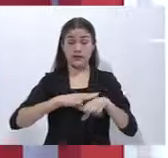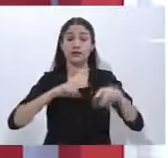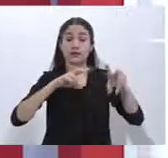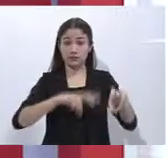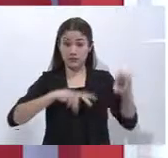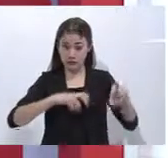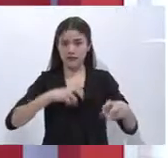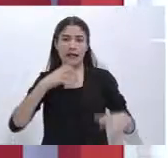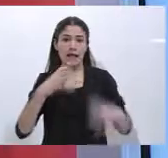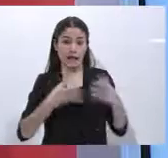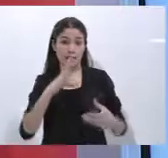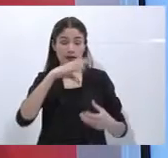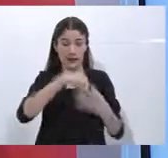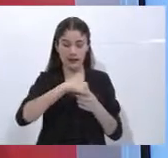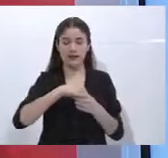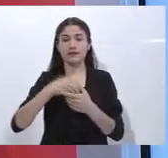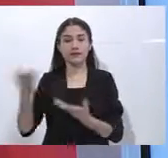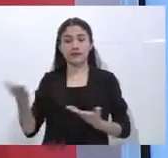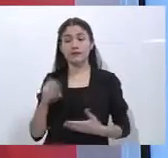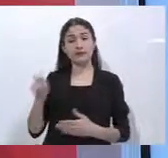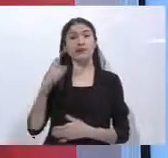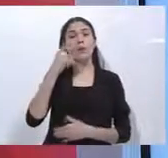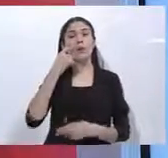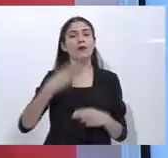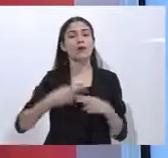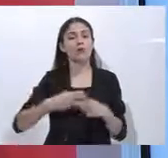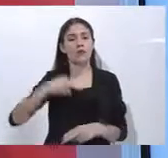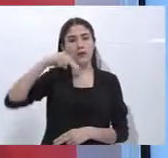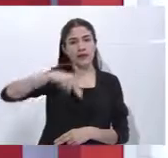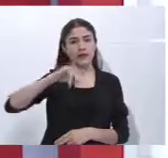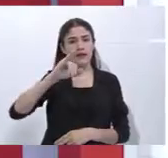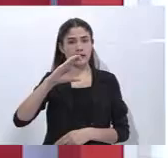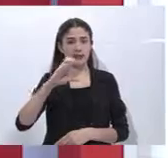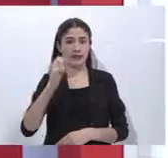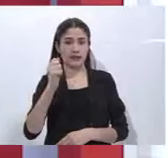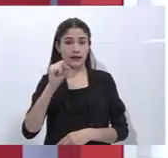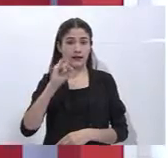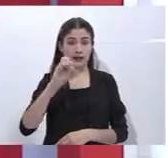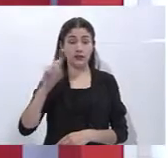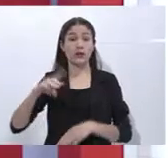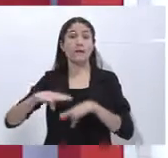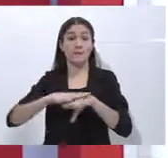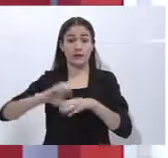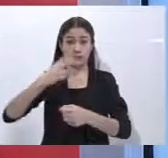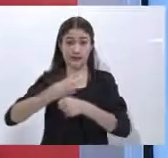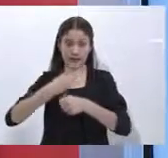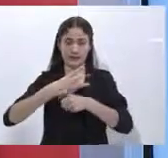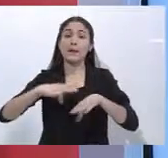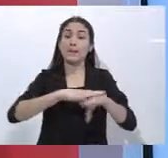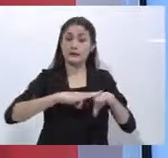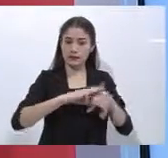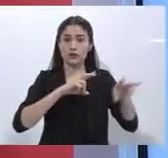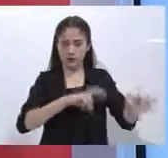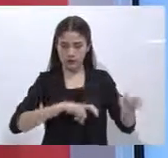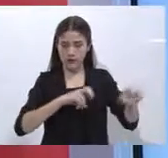romero en un día clave para para los productores de tomates fundamentalmente cómo les va vice ministro gracias por acompañarnos soy bueno hasta